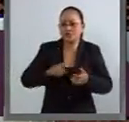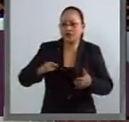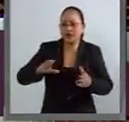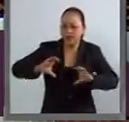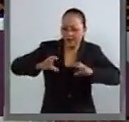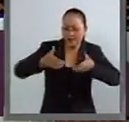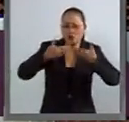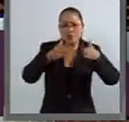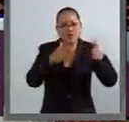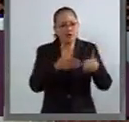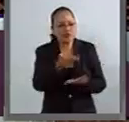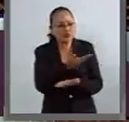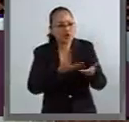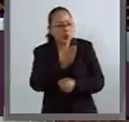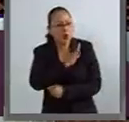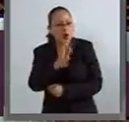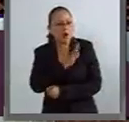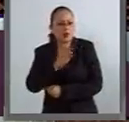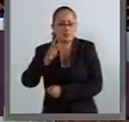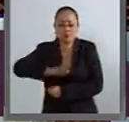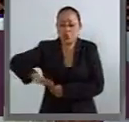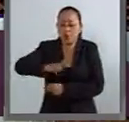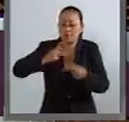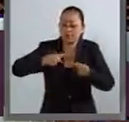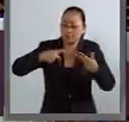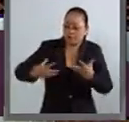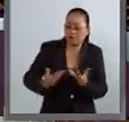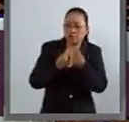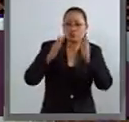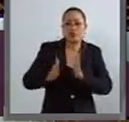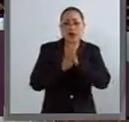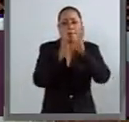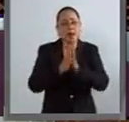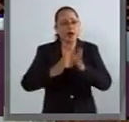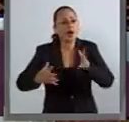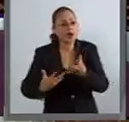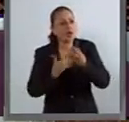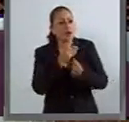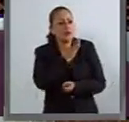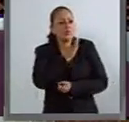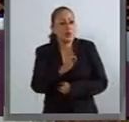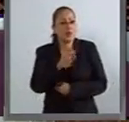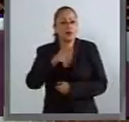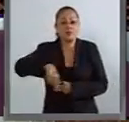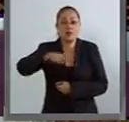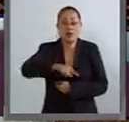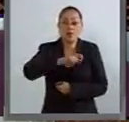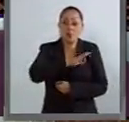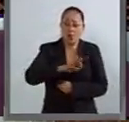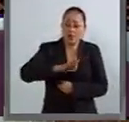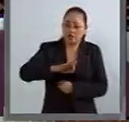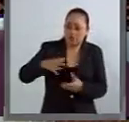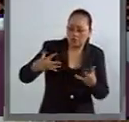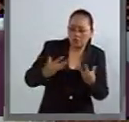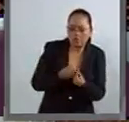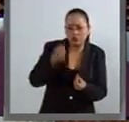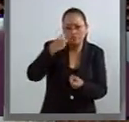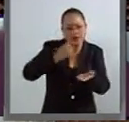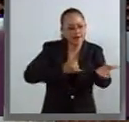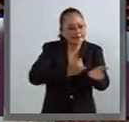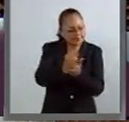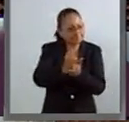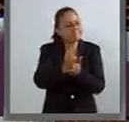parlamento abierto, darle posibilidad a la gente de que participe y de que se involucre en la toma